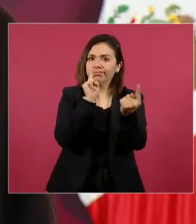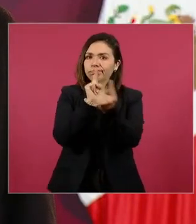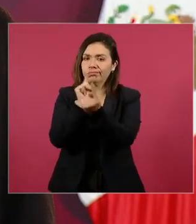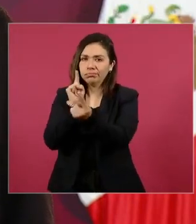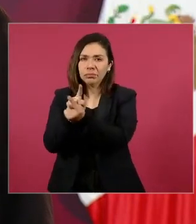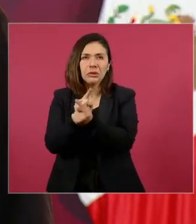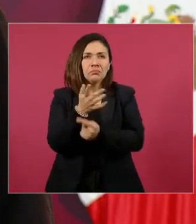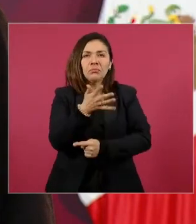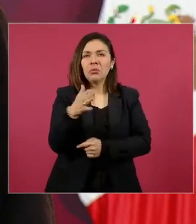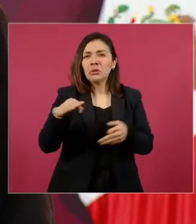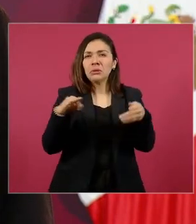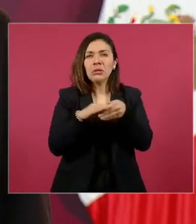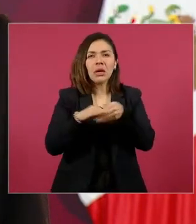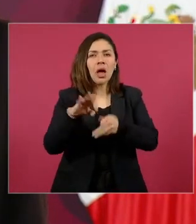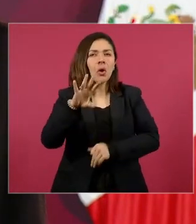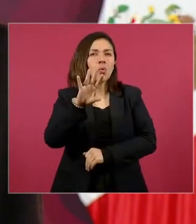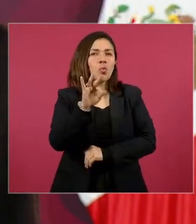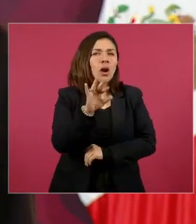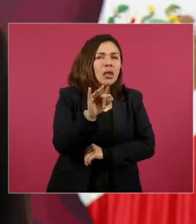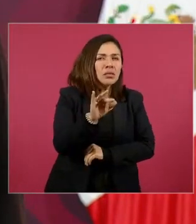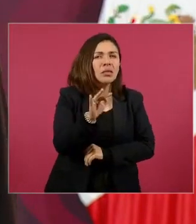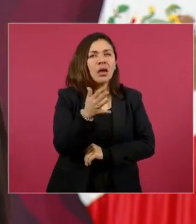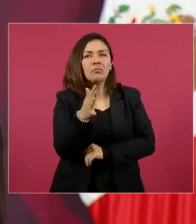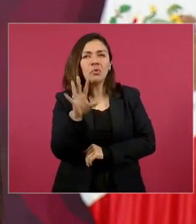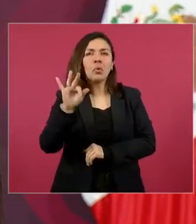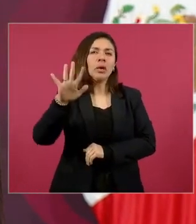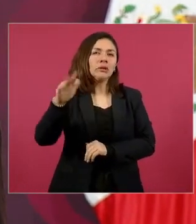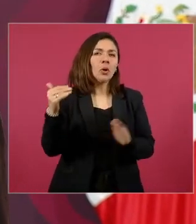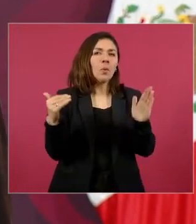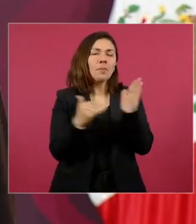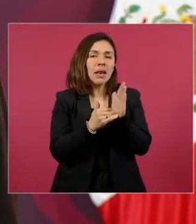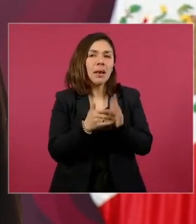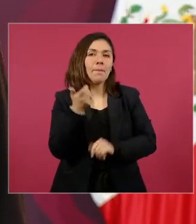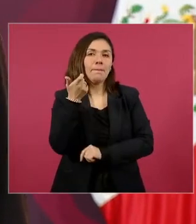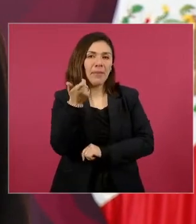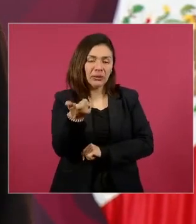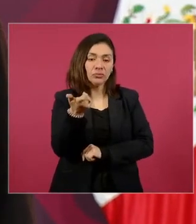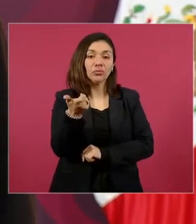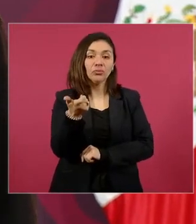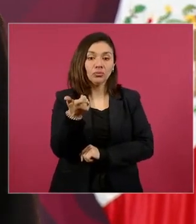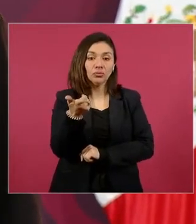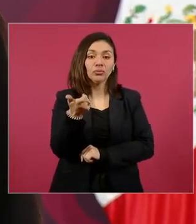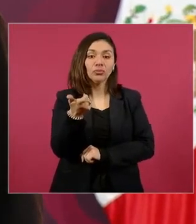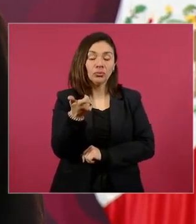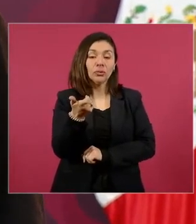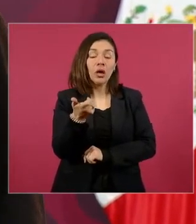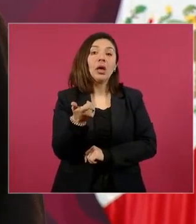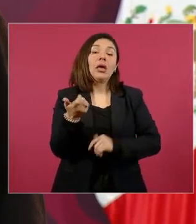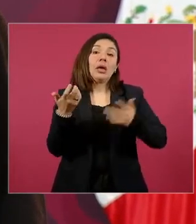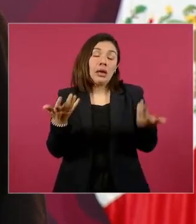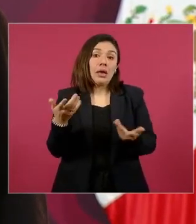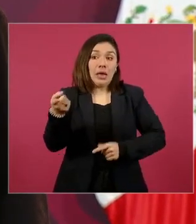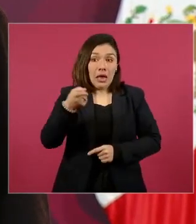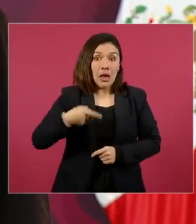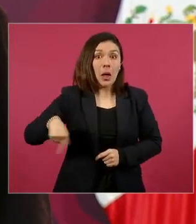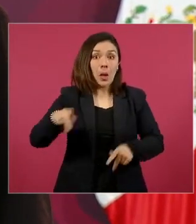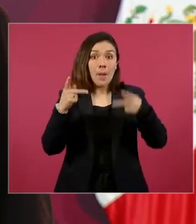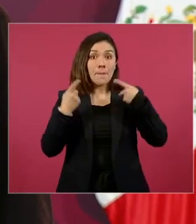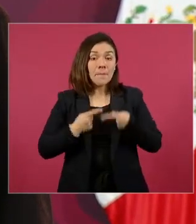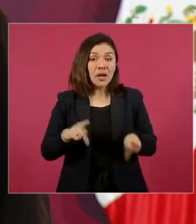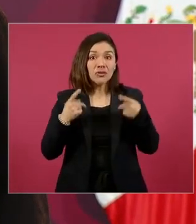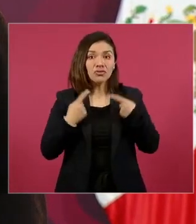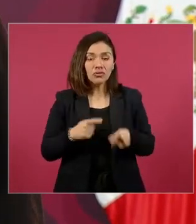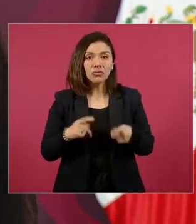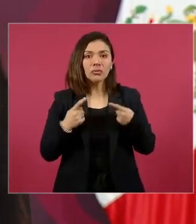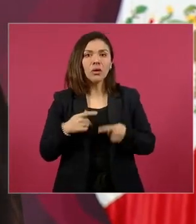un promedio de 40, 45 mil pesos, y la gente